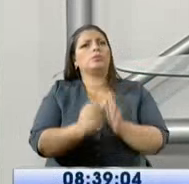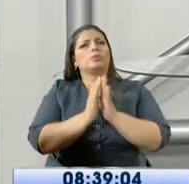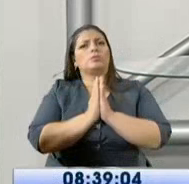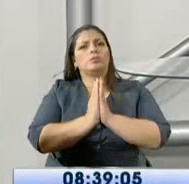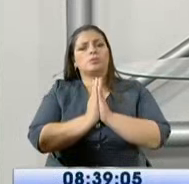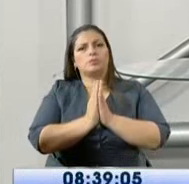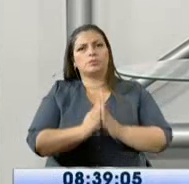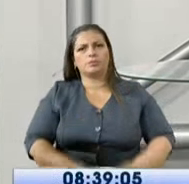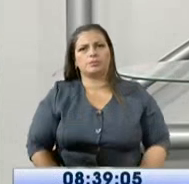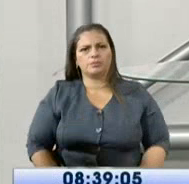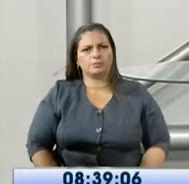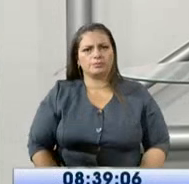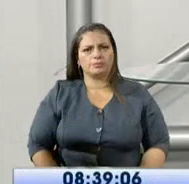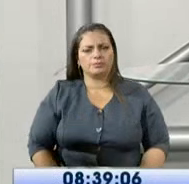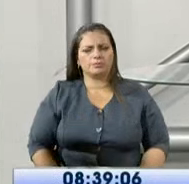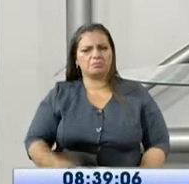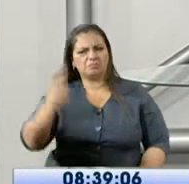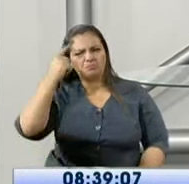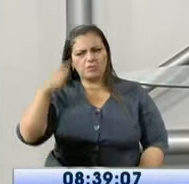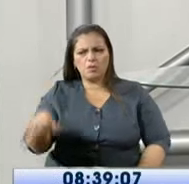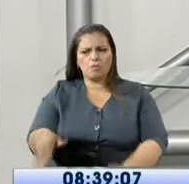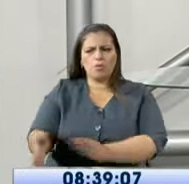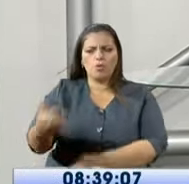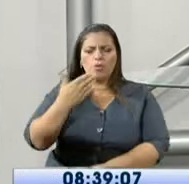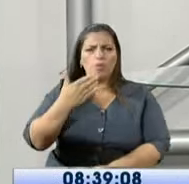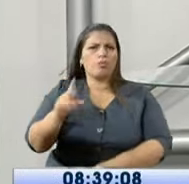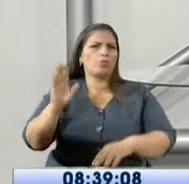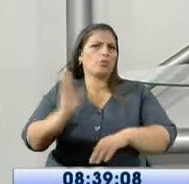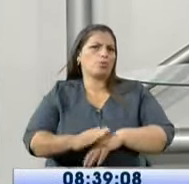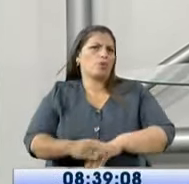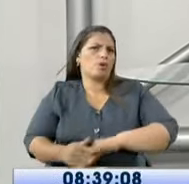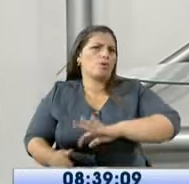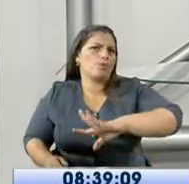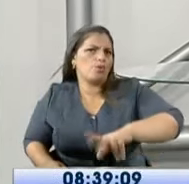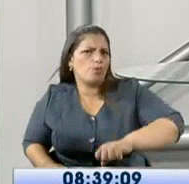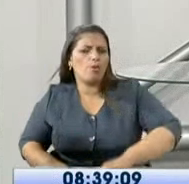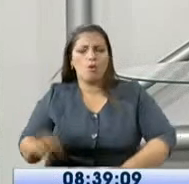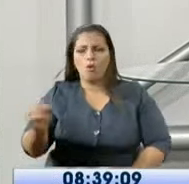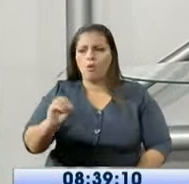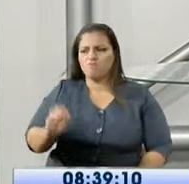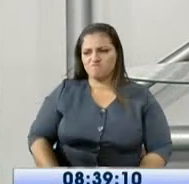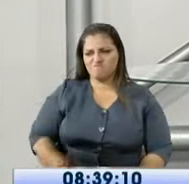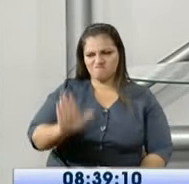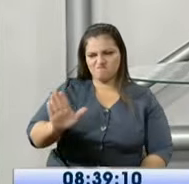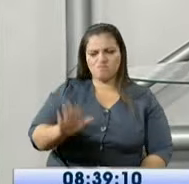este asesinato. Venganza, robo, porque inclusive se le llevaron la moto a la víctima.